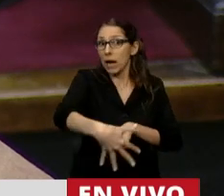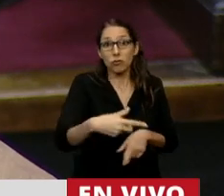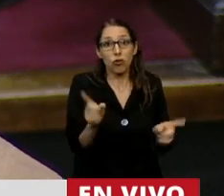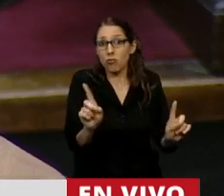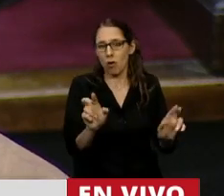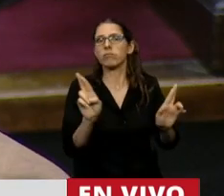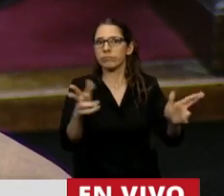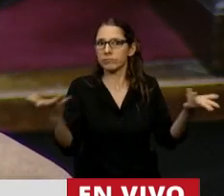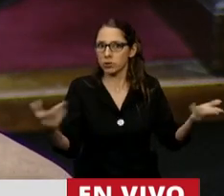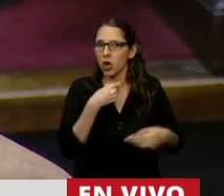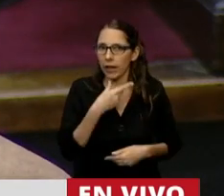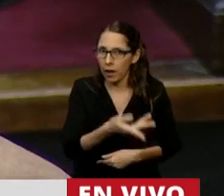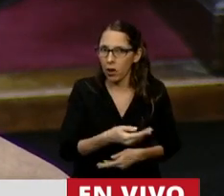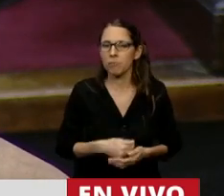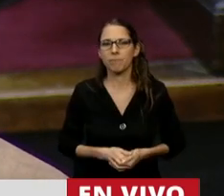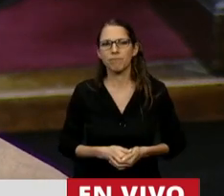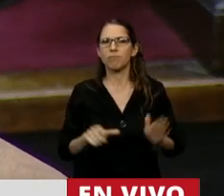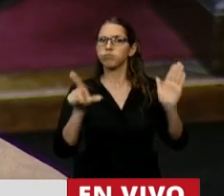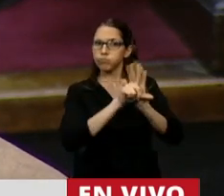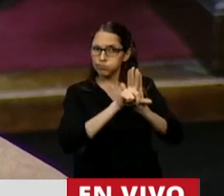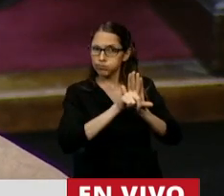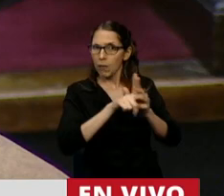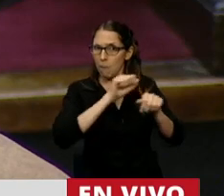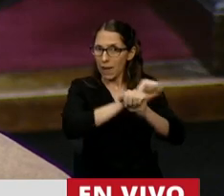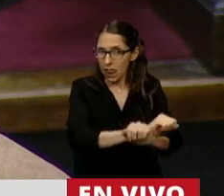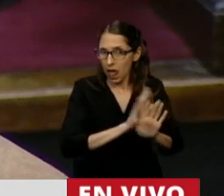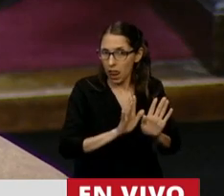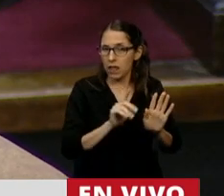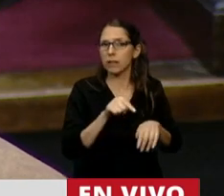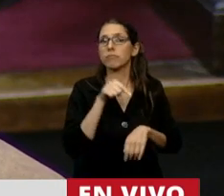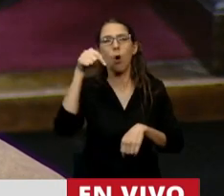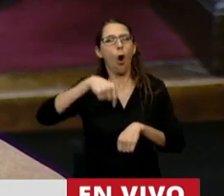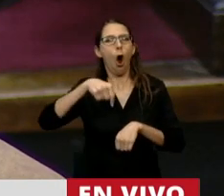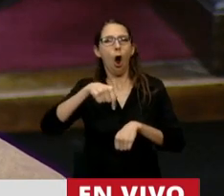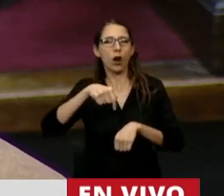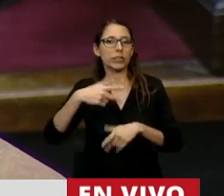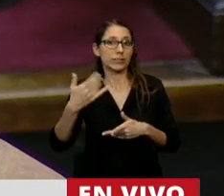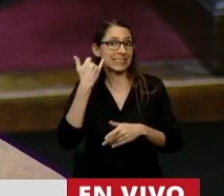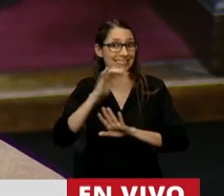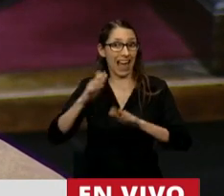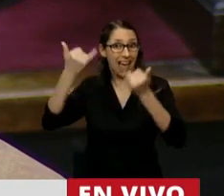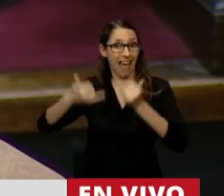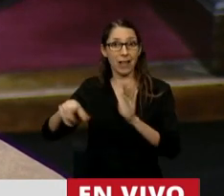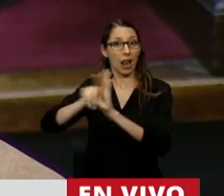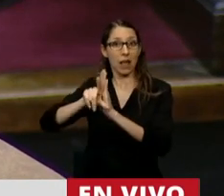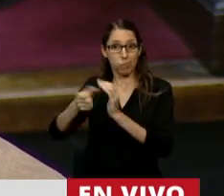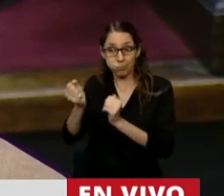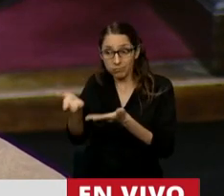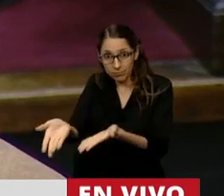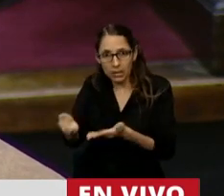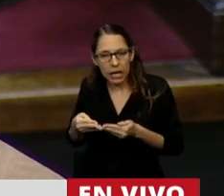deseado. La legislación penal que hoy nos rige impone